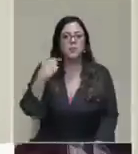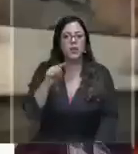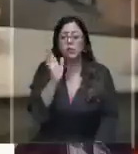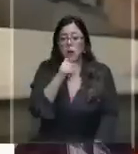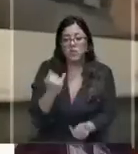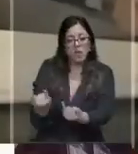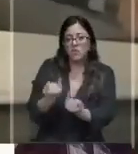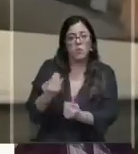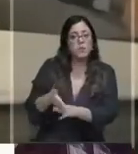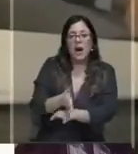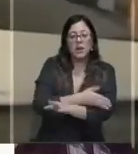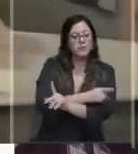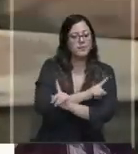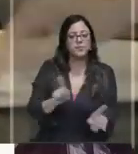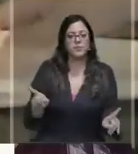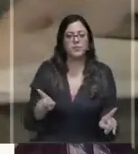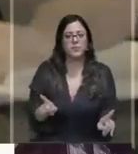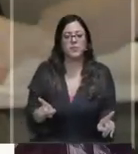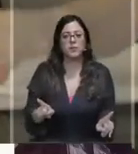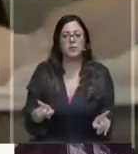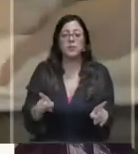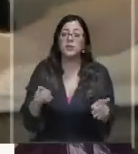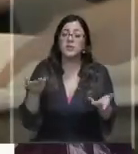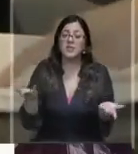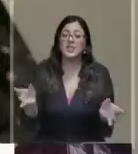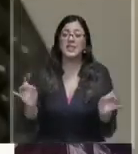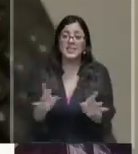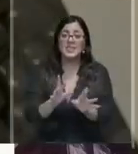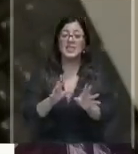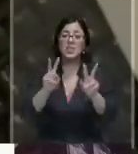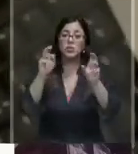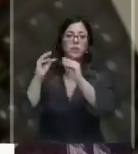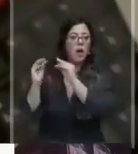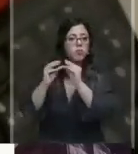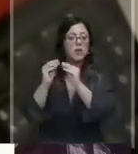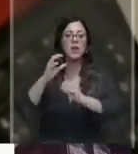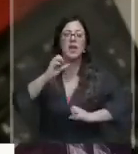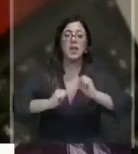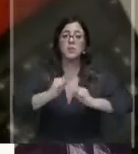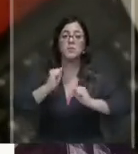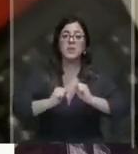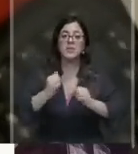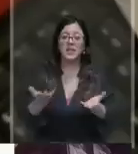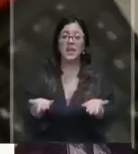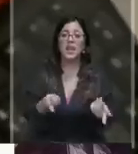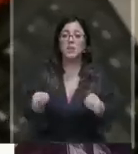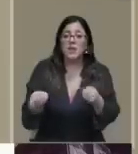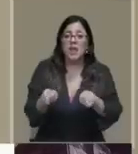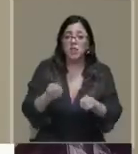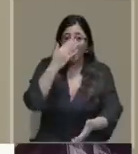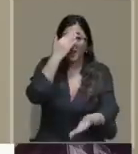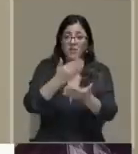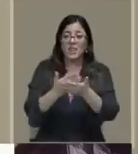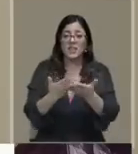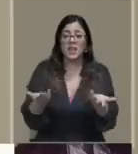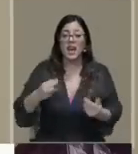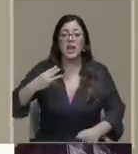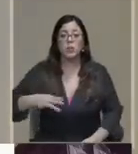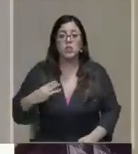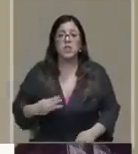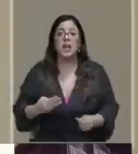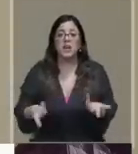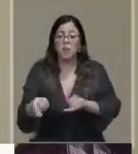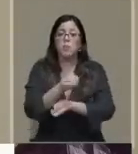previa. Fue así, a partir de un rumor, como la empresa actuó de intermediadora ante el municipio en la venta de uno de los